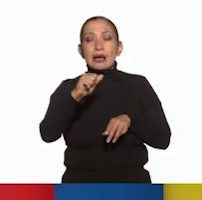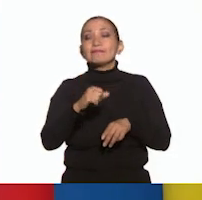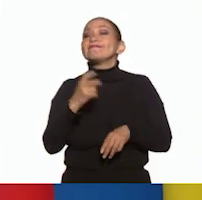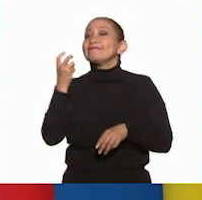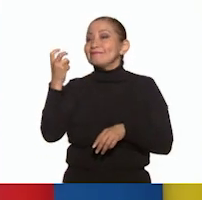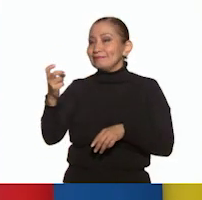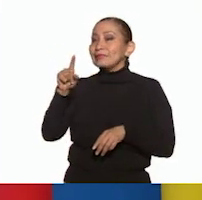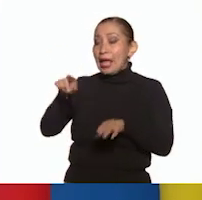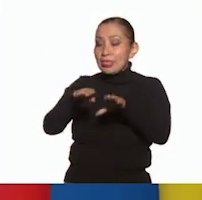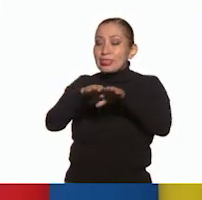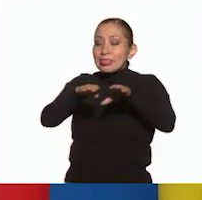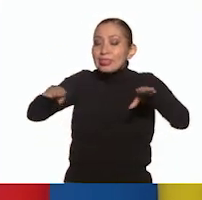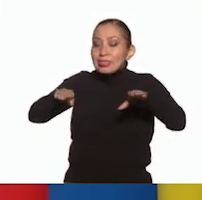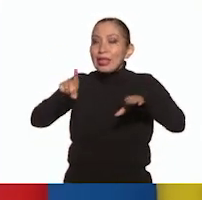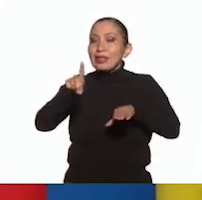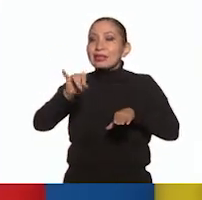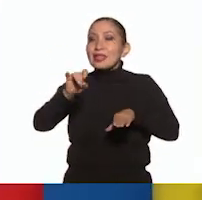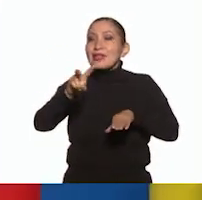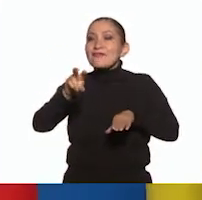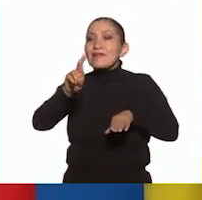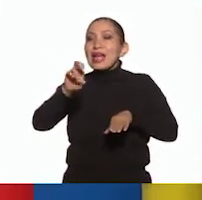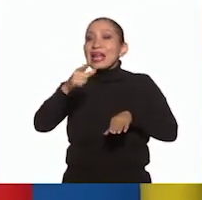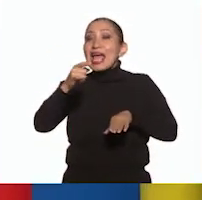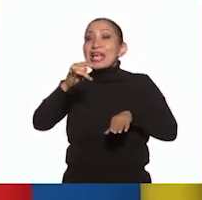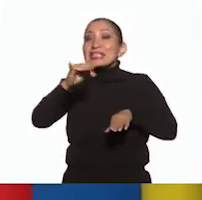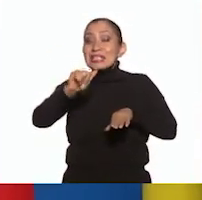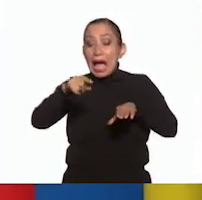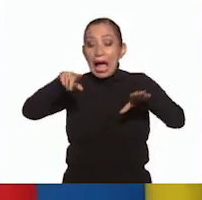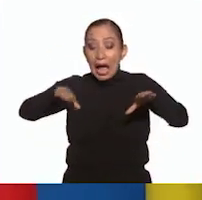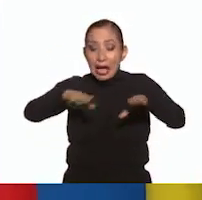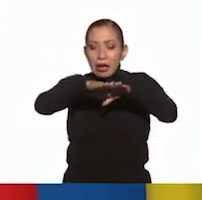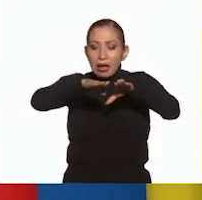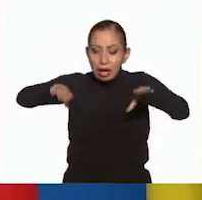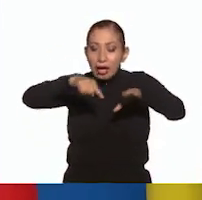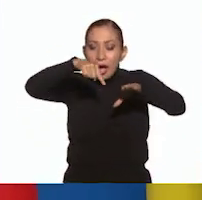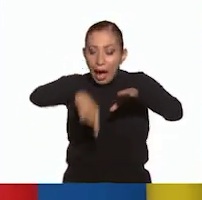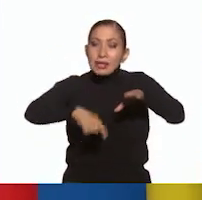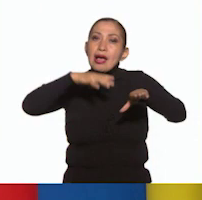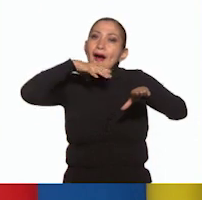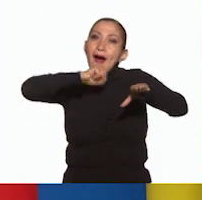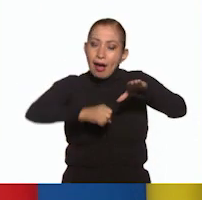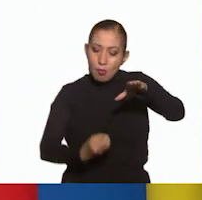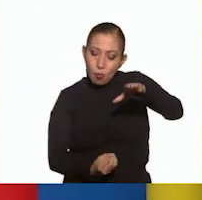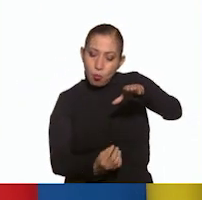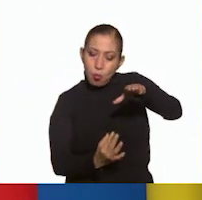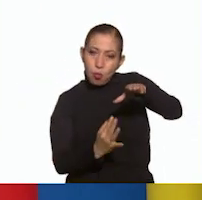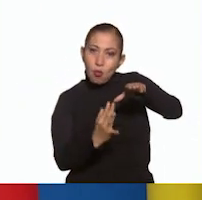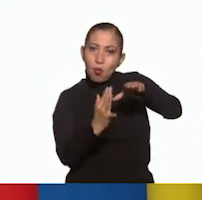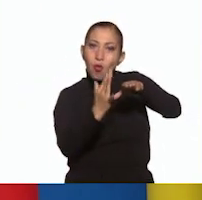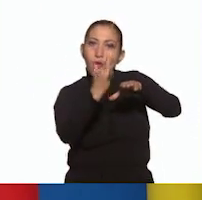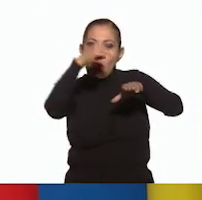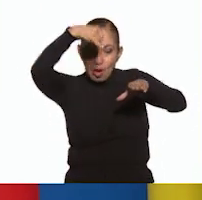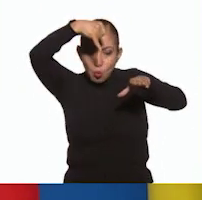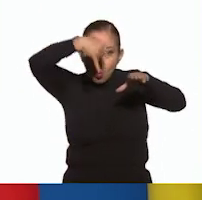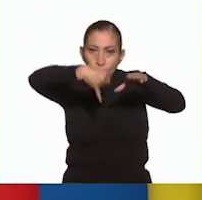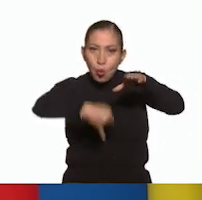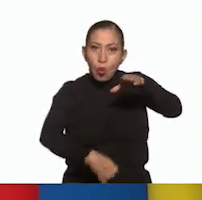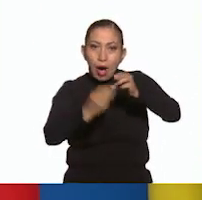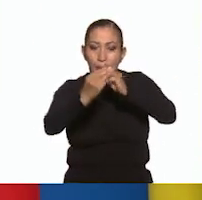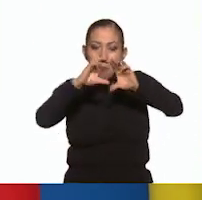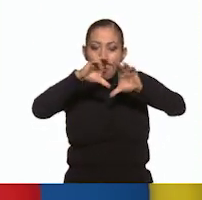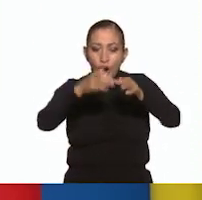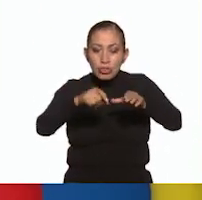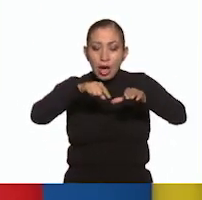Exactamente, y la divergencia de placas propicia que salga material incandescente del interior de la Tierra y